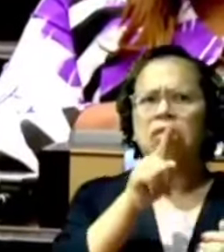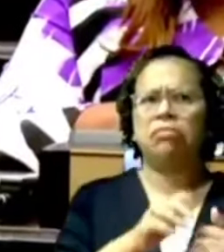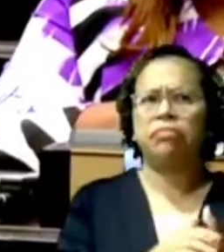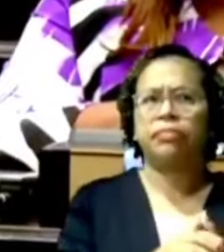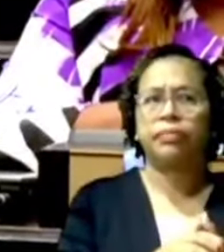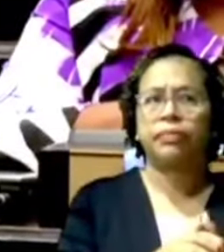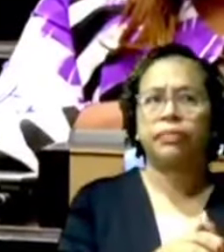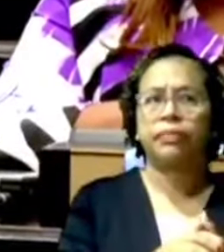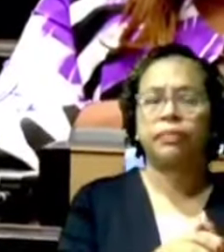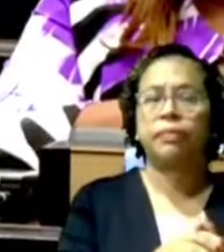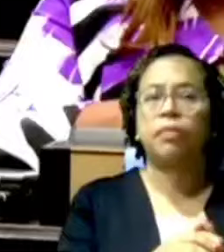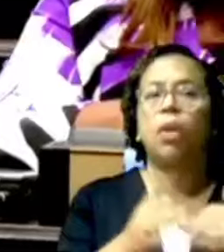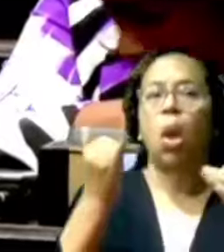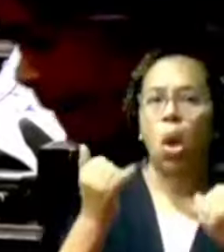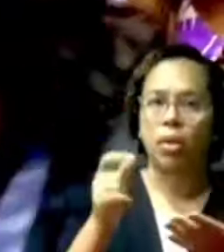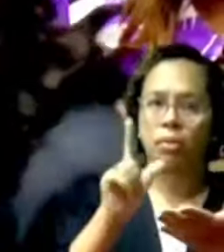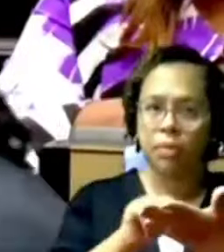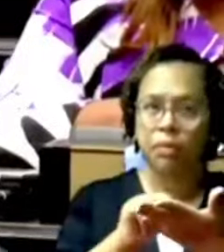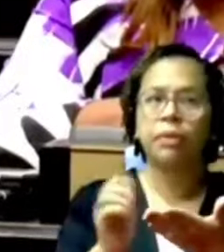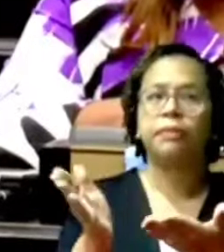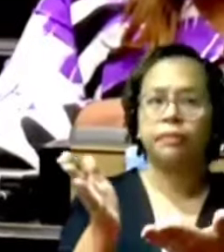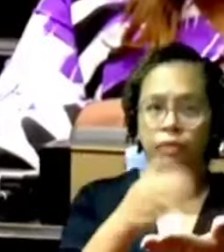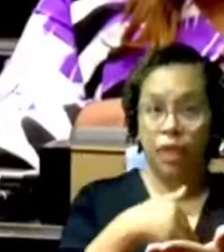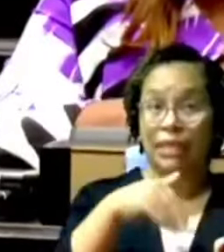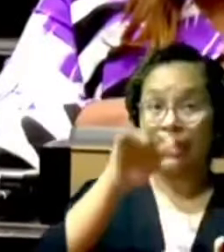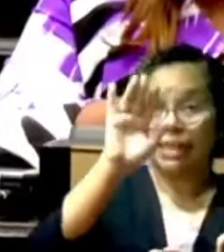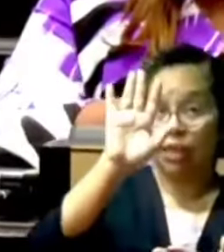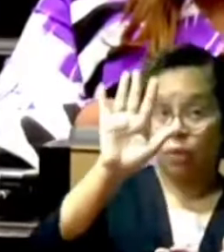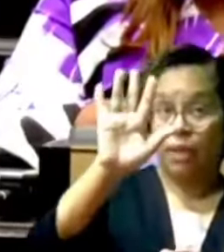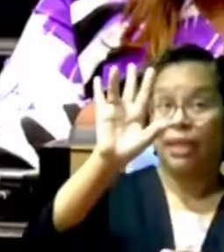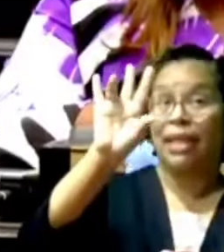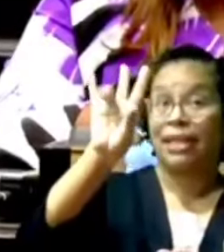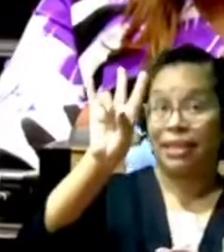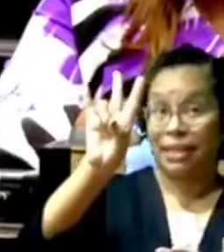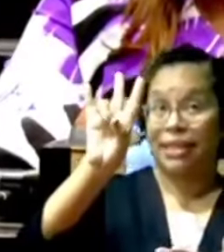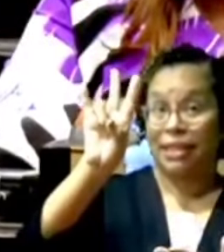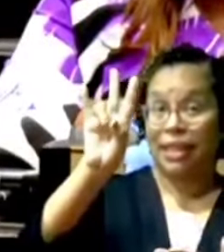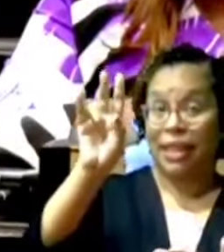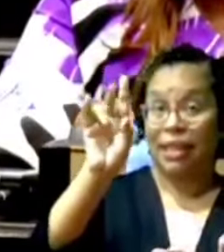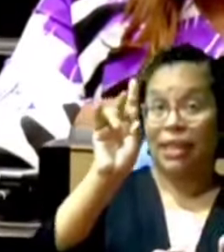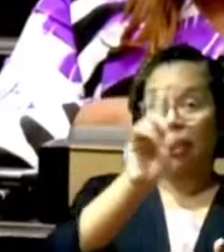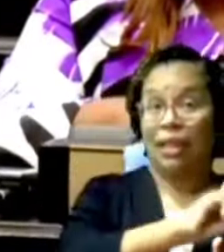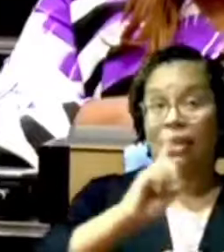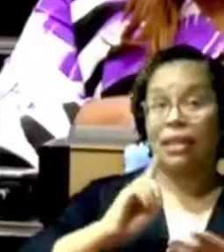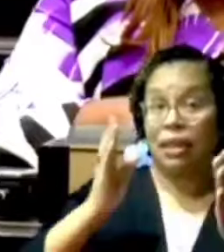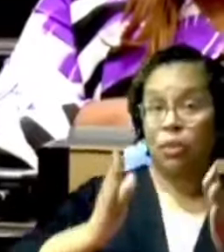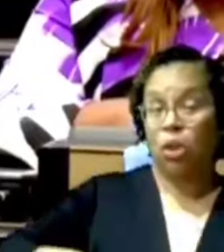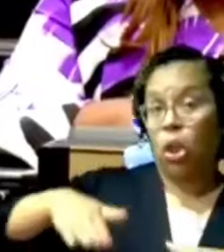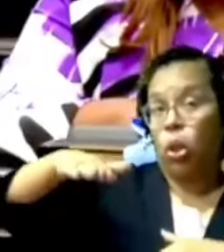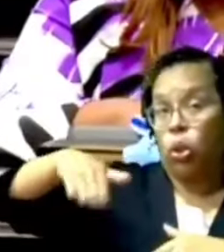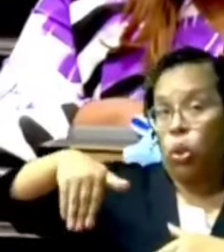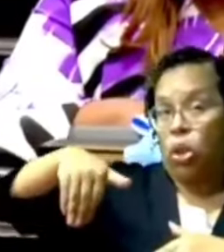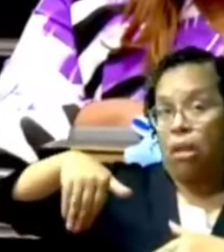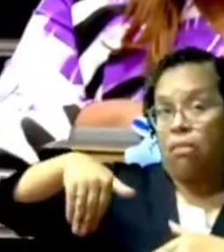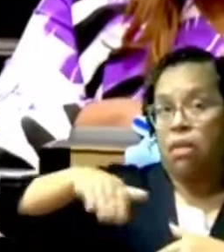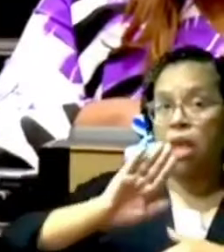han presentado su declaración jurada, incluyéndome a mí, que la entregué 2 días antes de vencerse